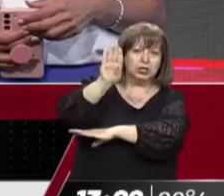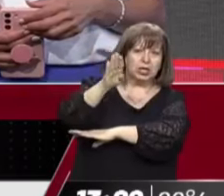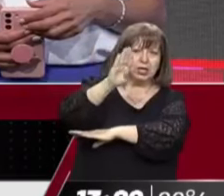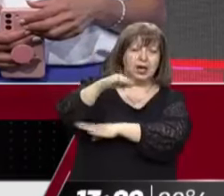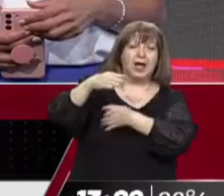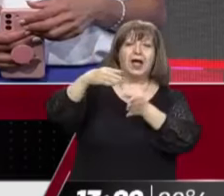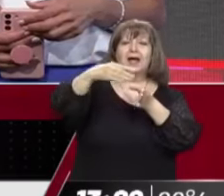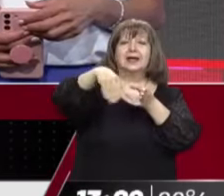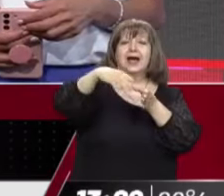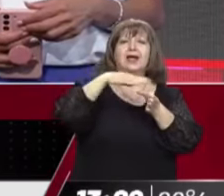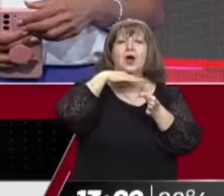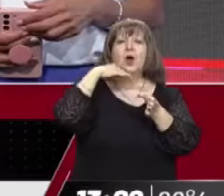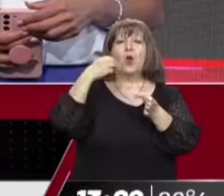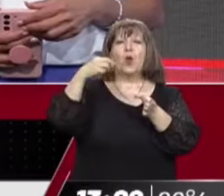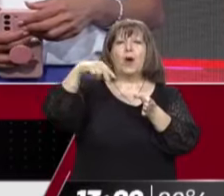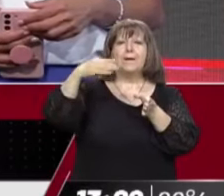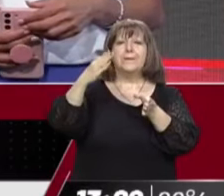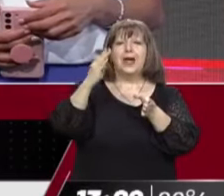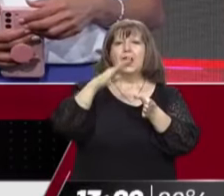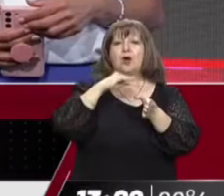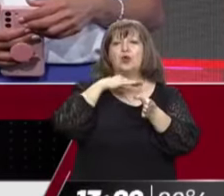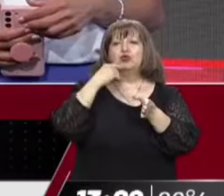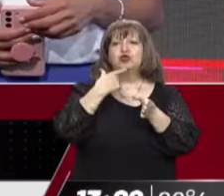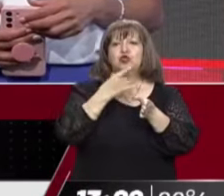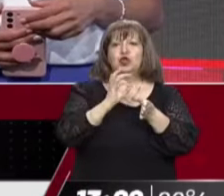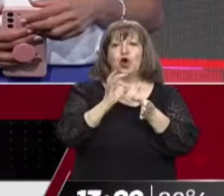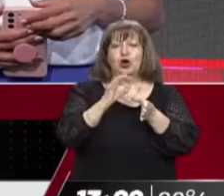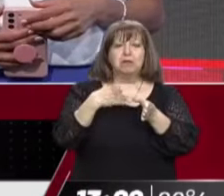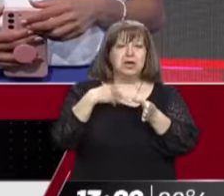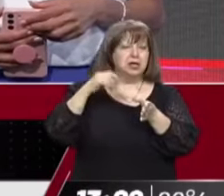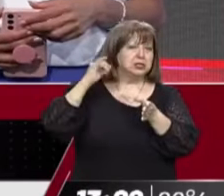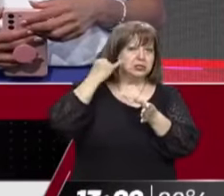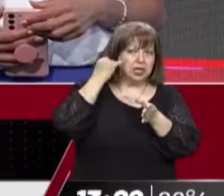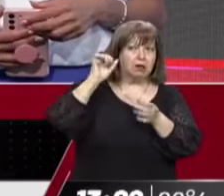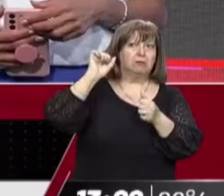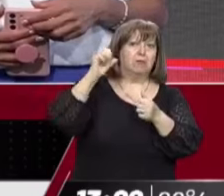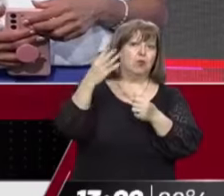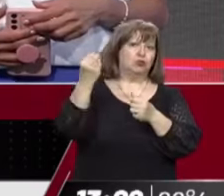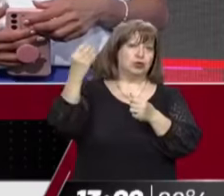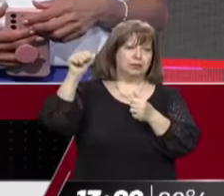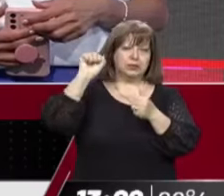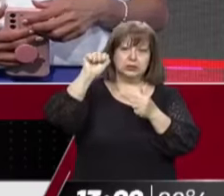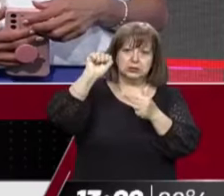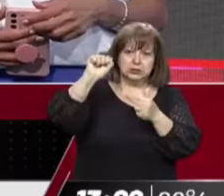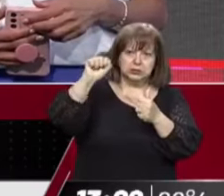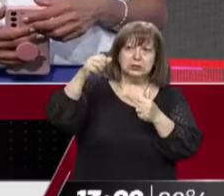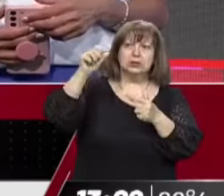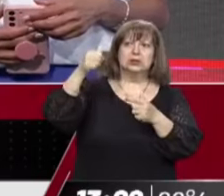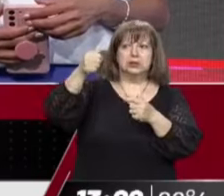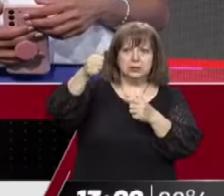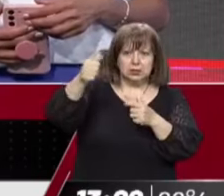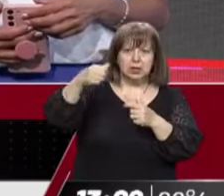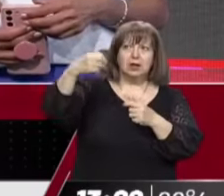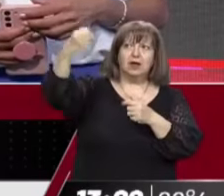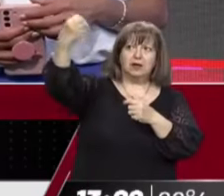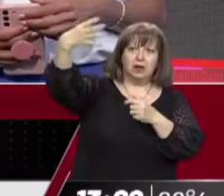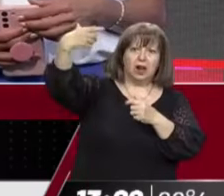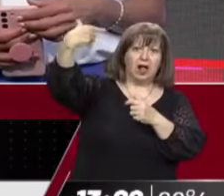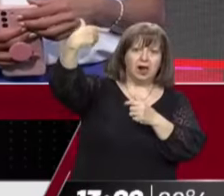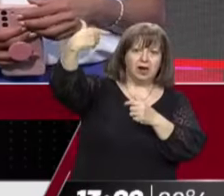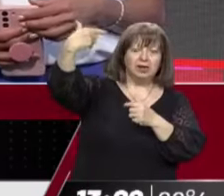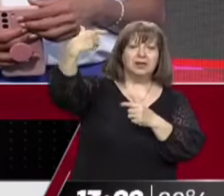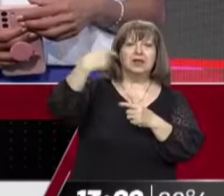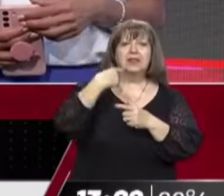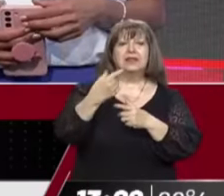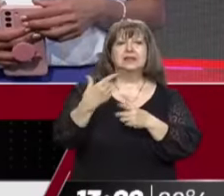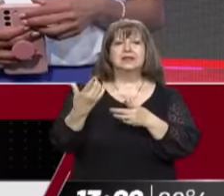calle Juan B. Justo, pero la verdad que no se ve movimiento de gente, hemos tocado en varias oportunidades, no, hay una cámara que ustedes pueden ver, y lo único que dice acá, un cartel